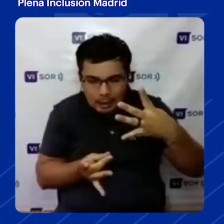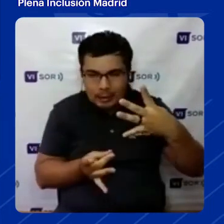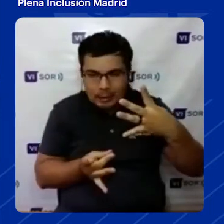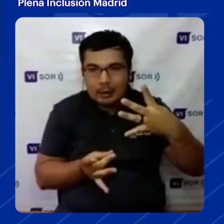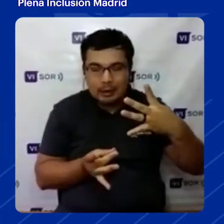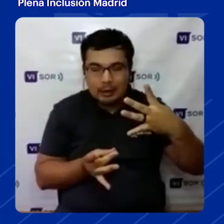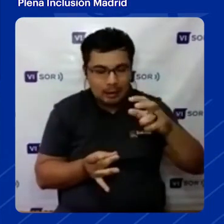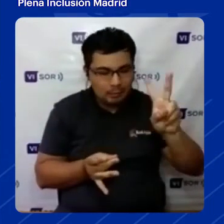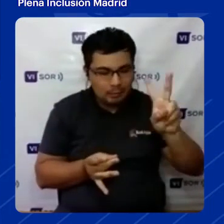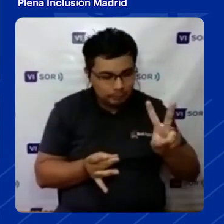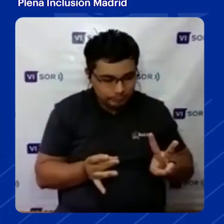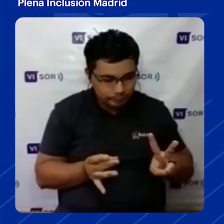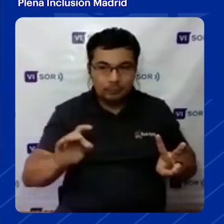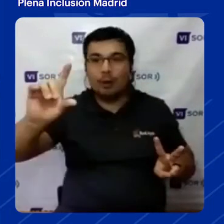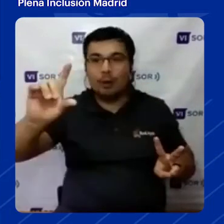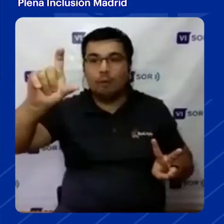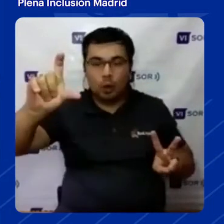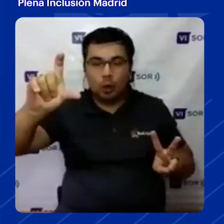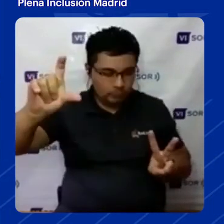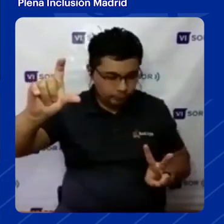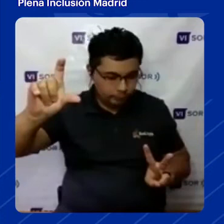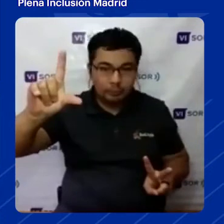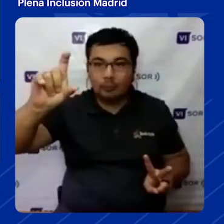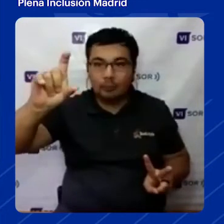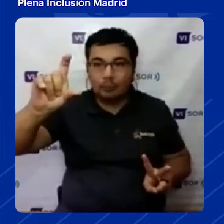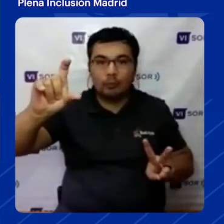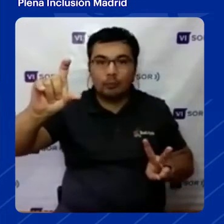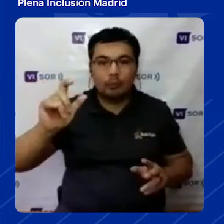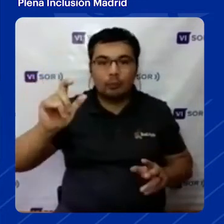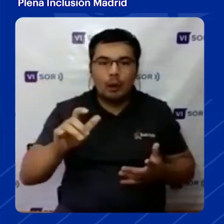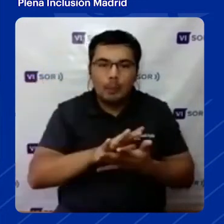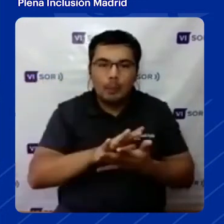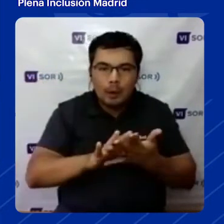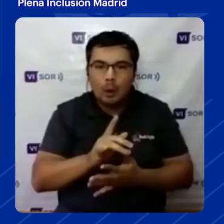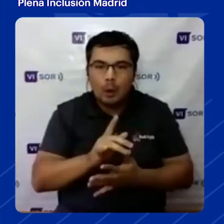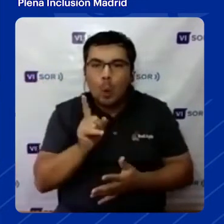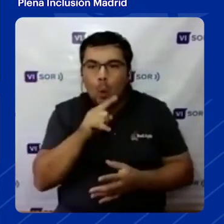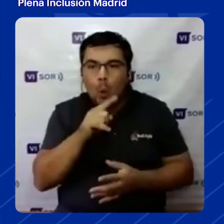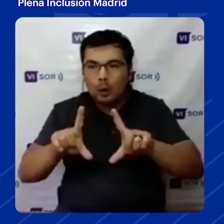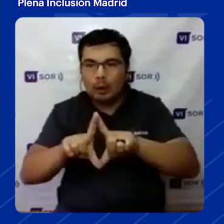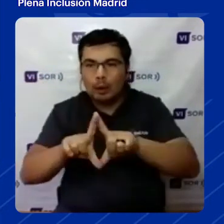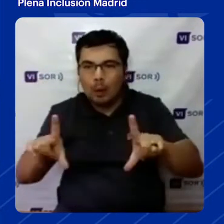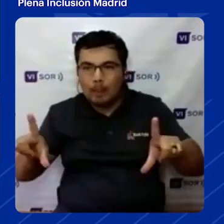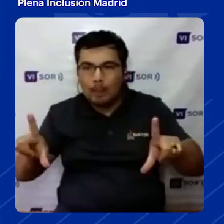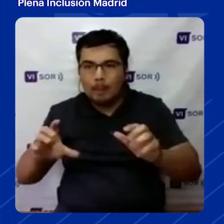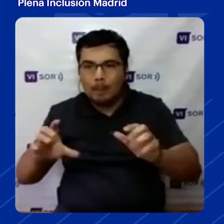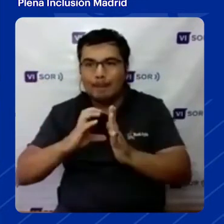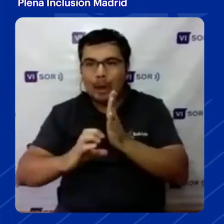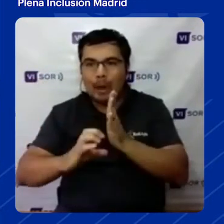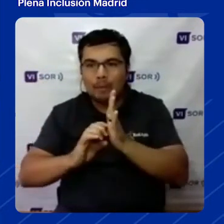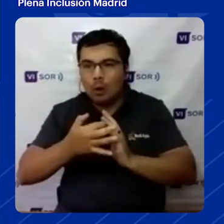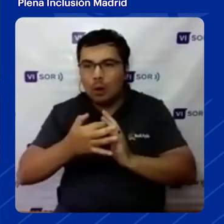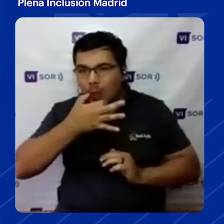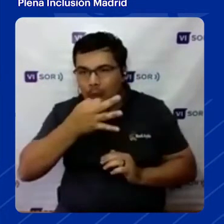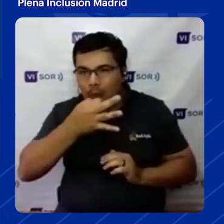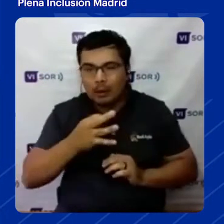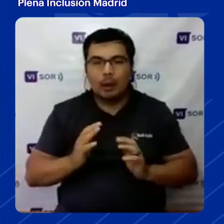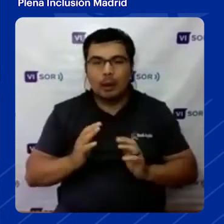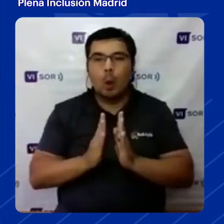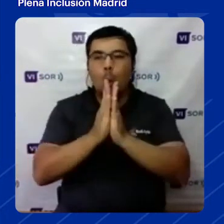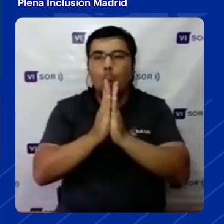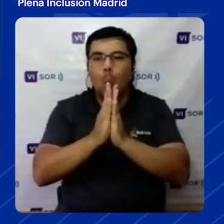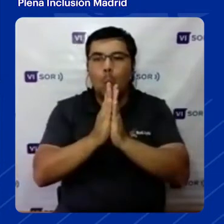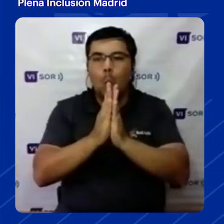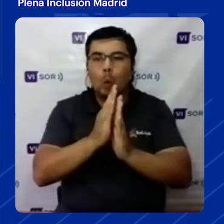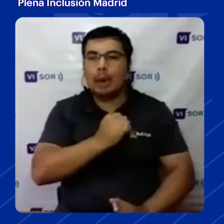que pueda ser más enciclopédico. Por ejemplo, el último párrafo, ¿no? Que estuvo en una iglesia de Venecia, que primero lo tuvo un rey en Inglaterra, que luego